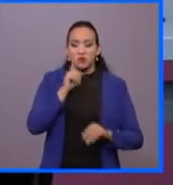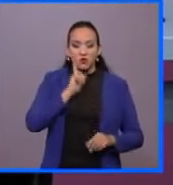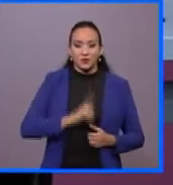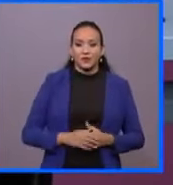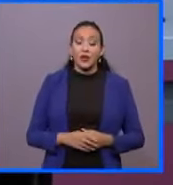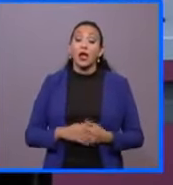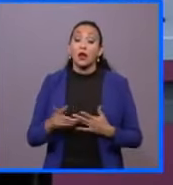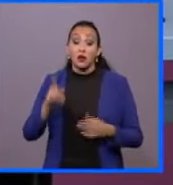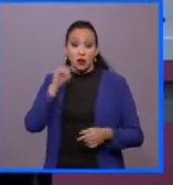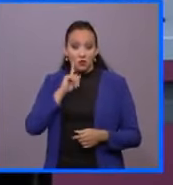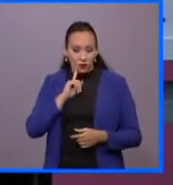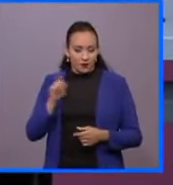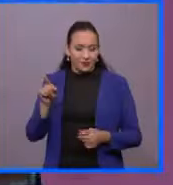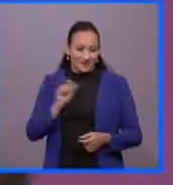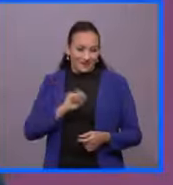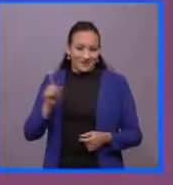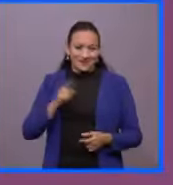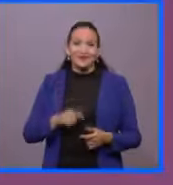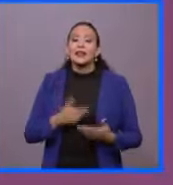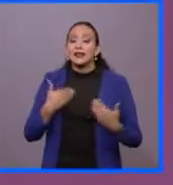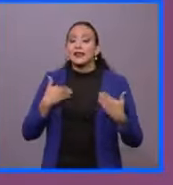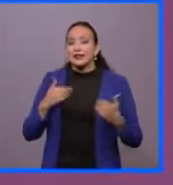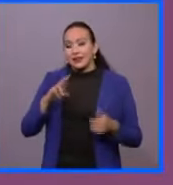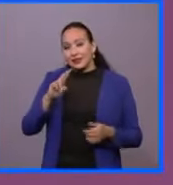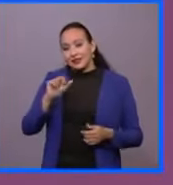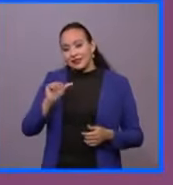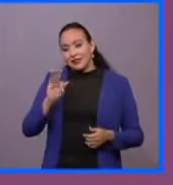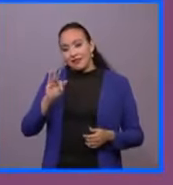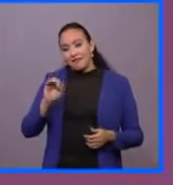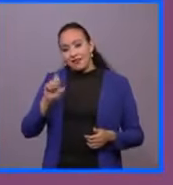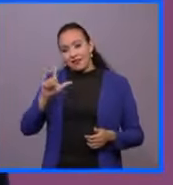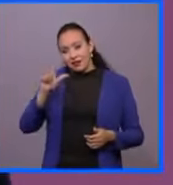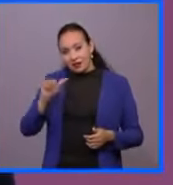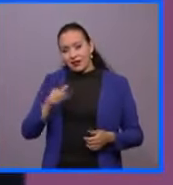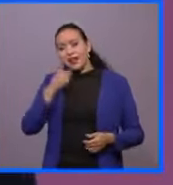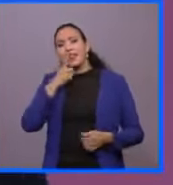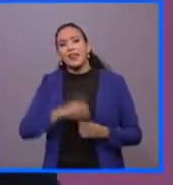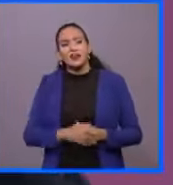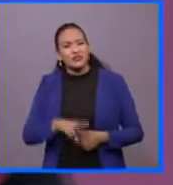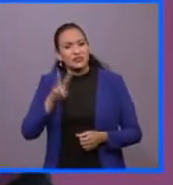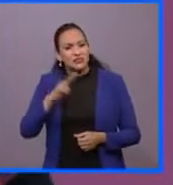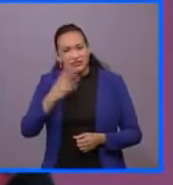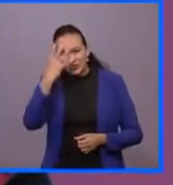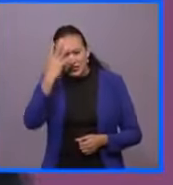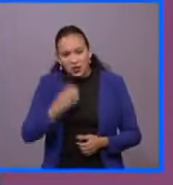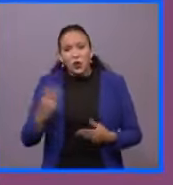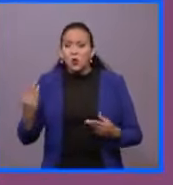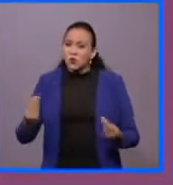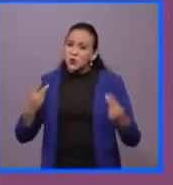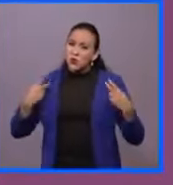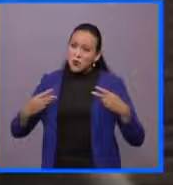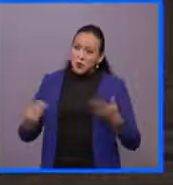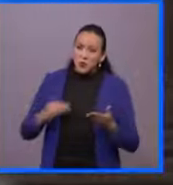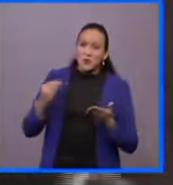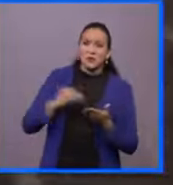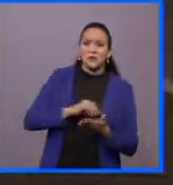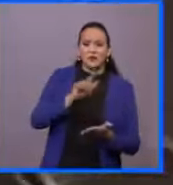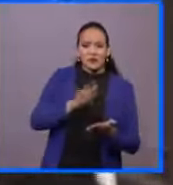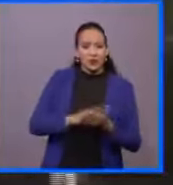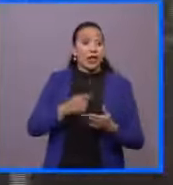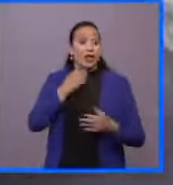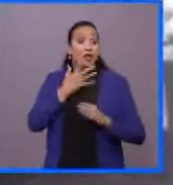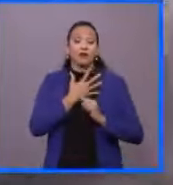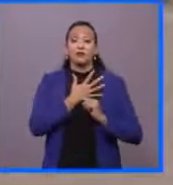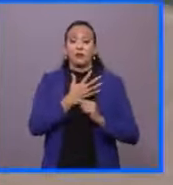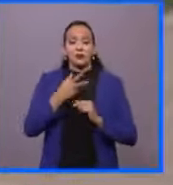en derechos sexuales y reproductivos, Rafaela Chabón, lamentó que varios actores han impulsado legislaciones y discursos